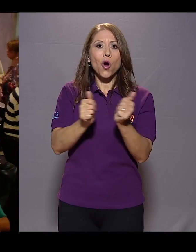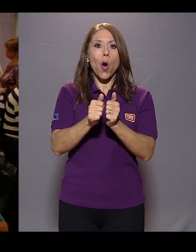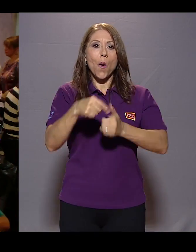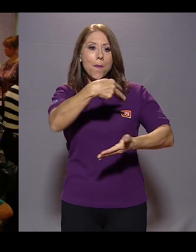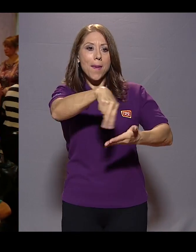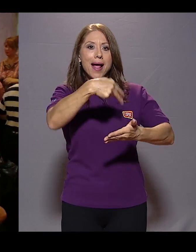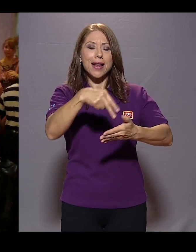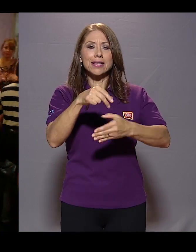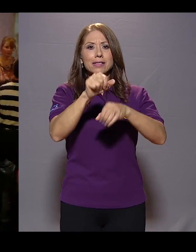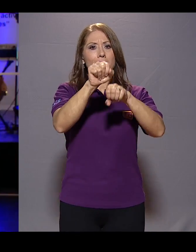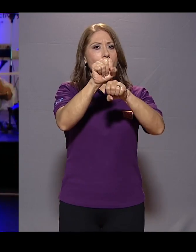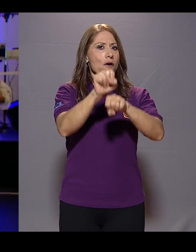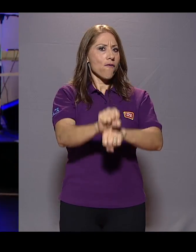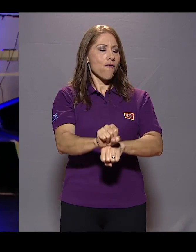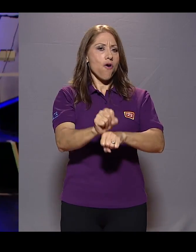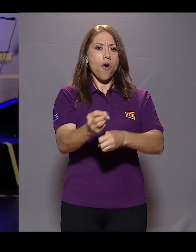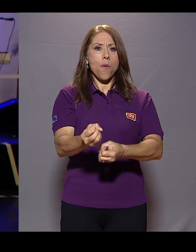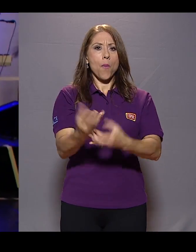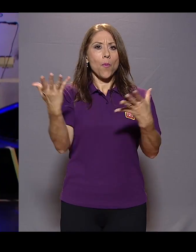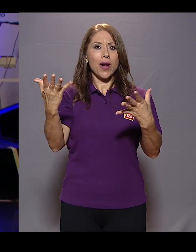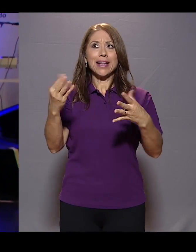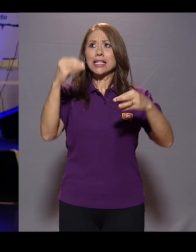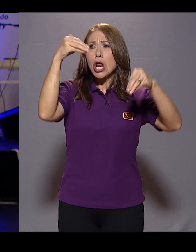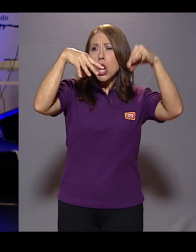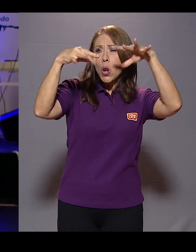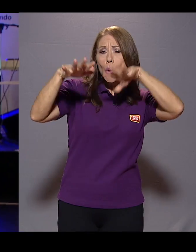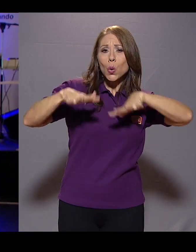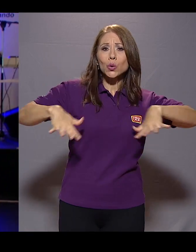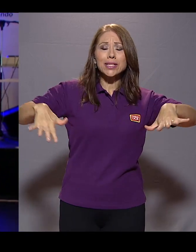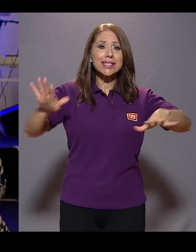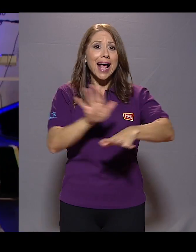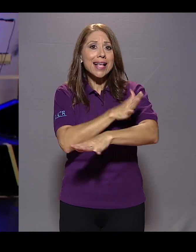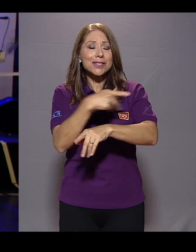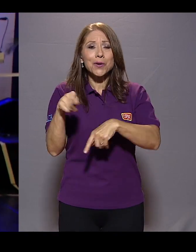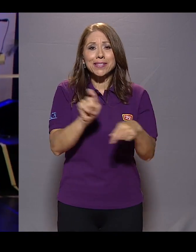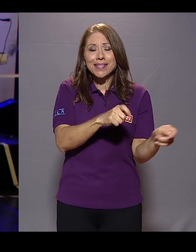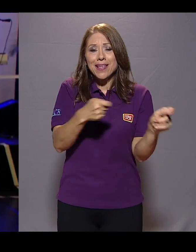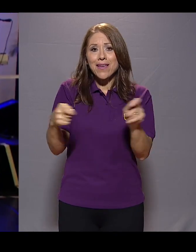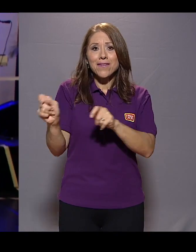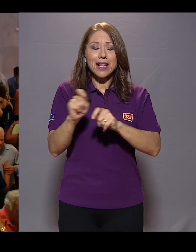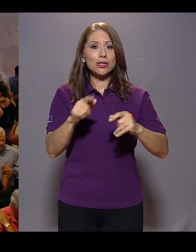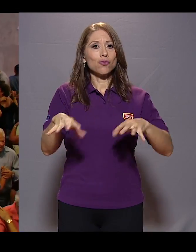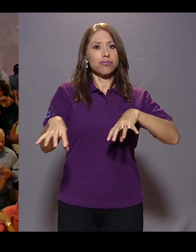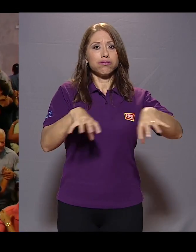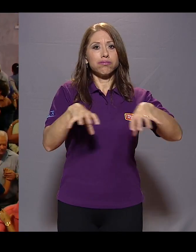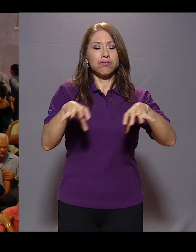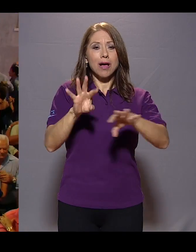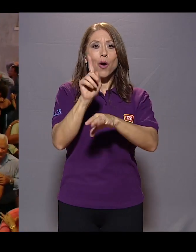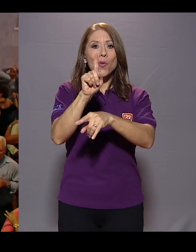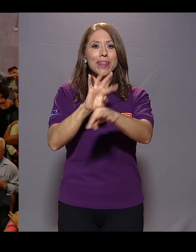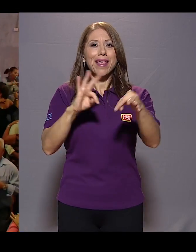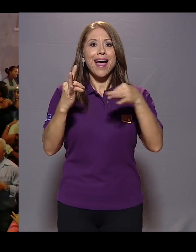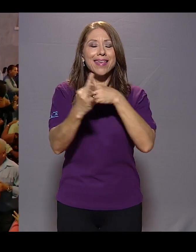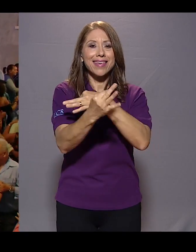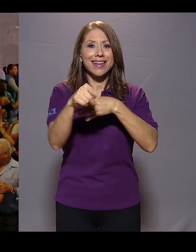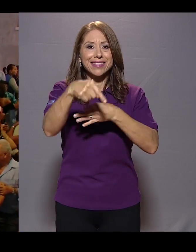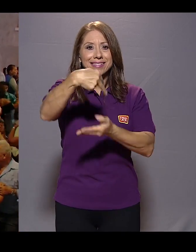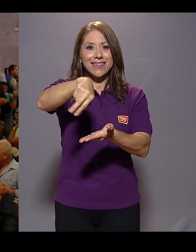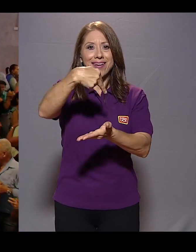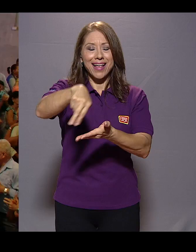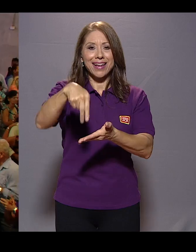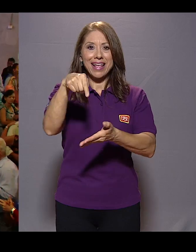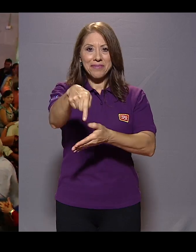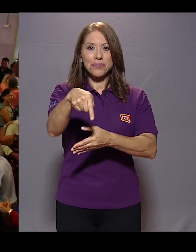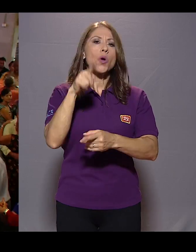populares. Las luces y canciones típicas fue lo que dio vida a uno de los talleres de baile dentro del festival. Uno de los ejes de